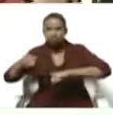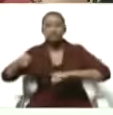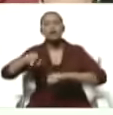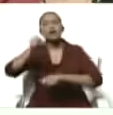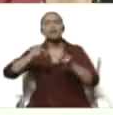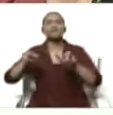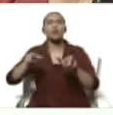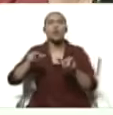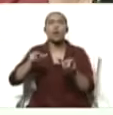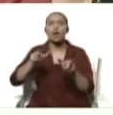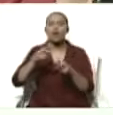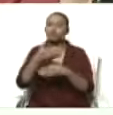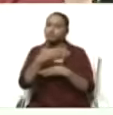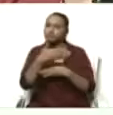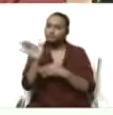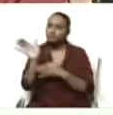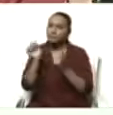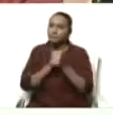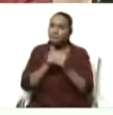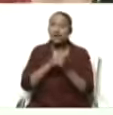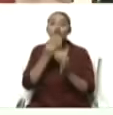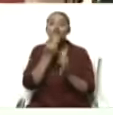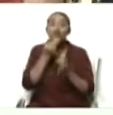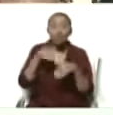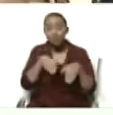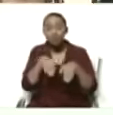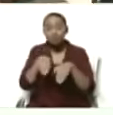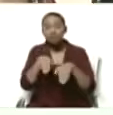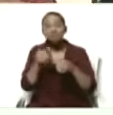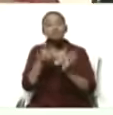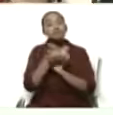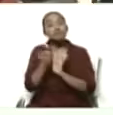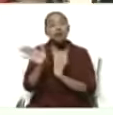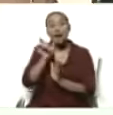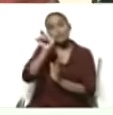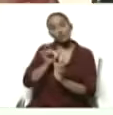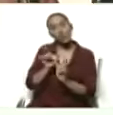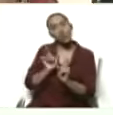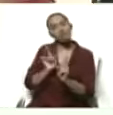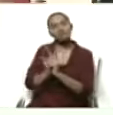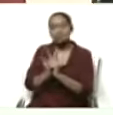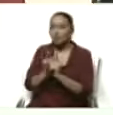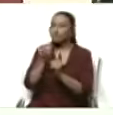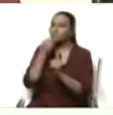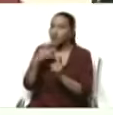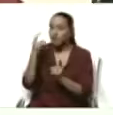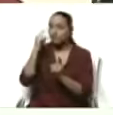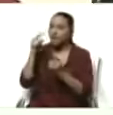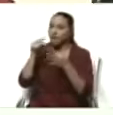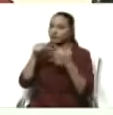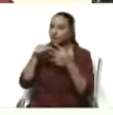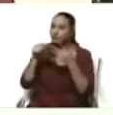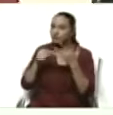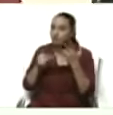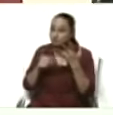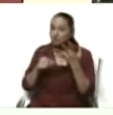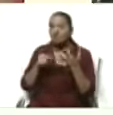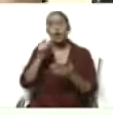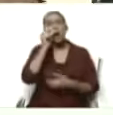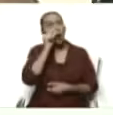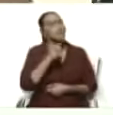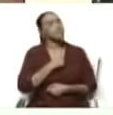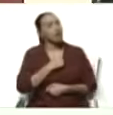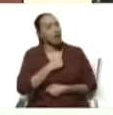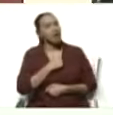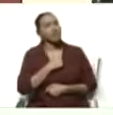chivos y el señor salió la señora mire Nosotros somos tales y tales venimos por aquí Ah aquí estamos Es verdad yo estoy